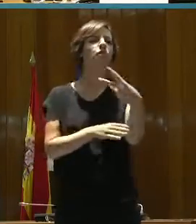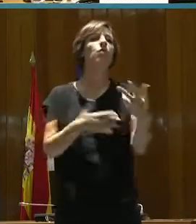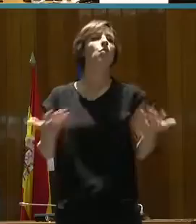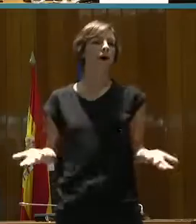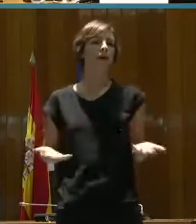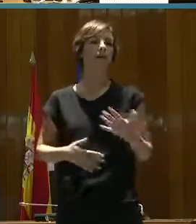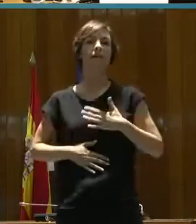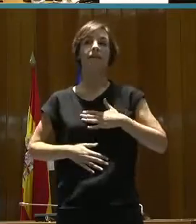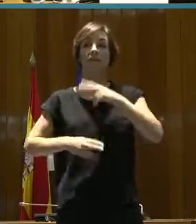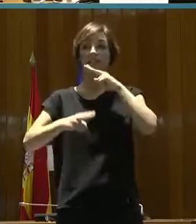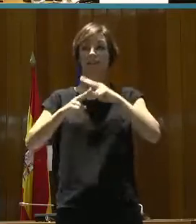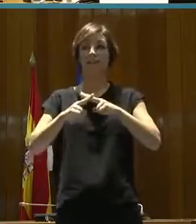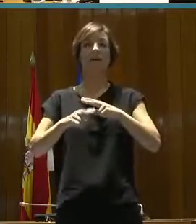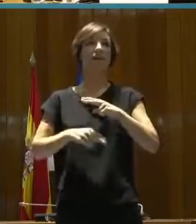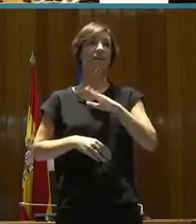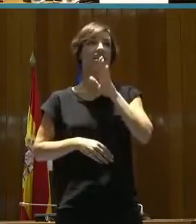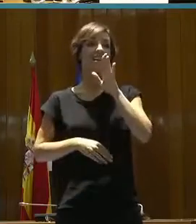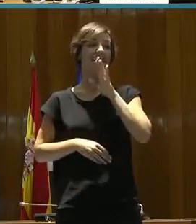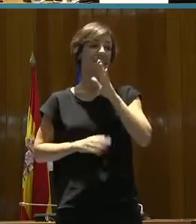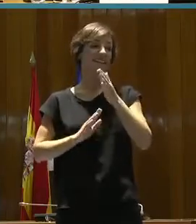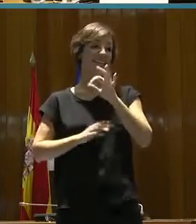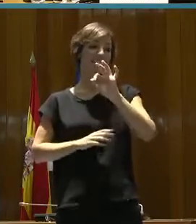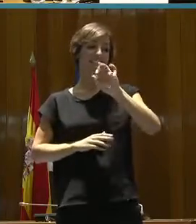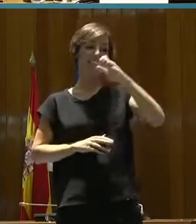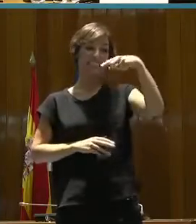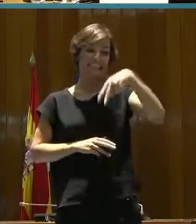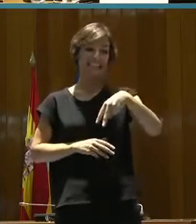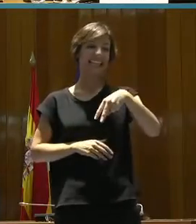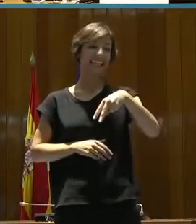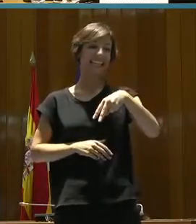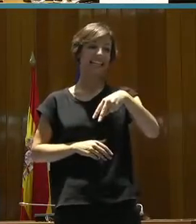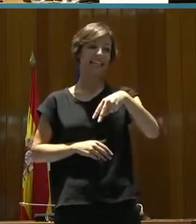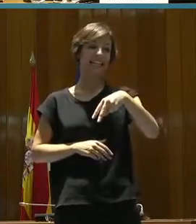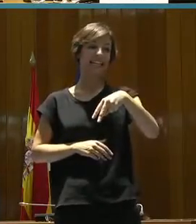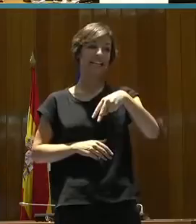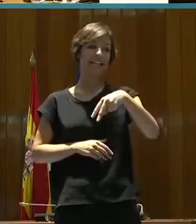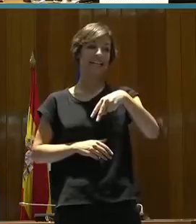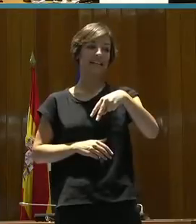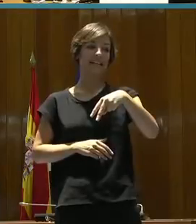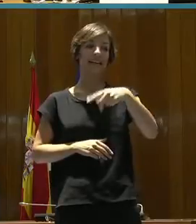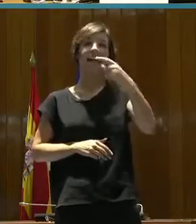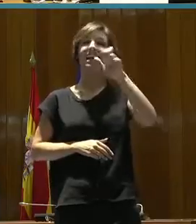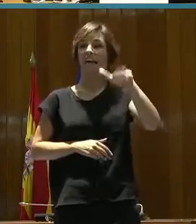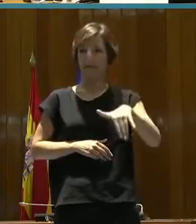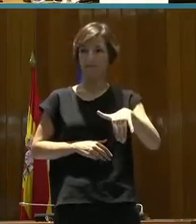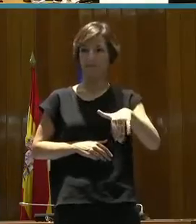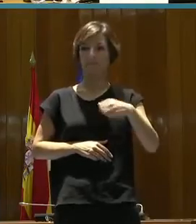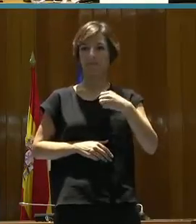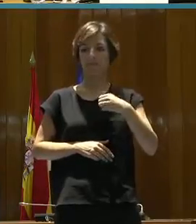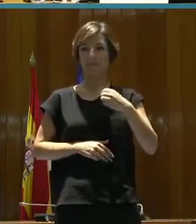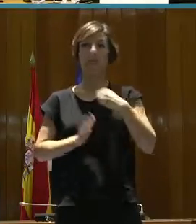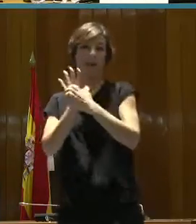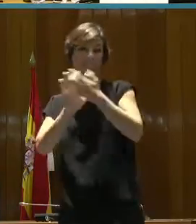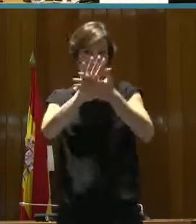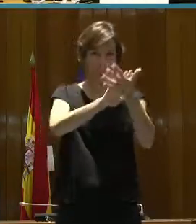Nuestra acción se llama SignGram, como les decía antes. Lo que hemos hecho ha sido crear el SignGram Blueprint, que puede sonar un poco